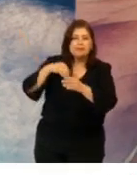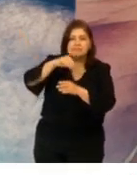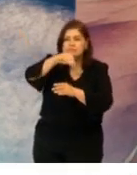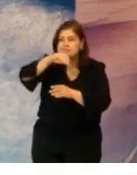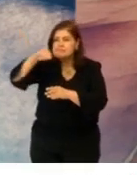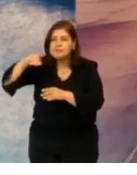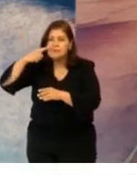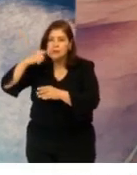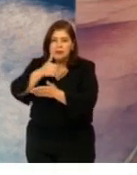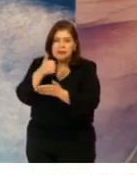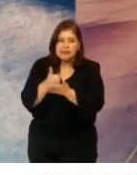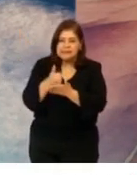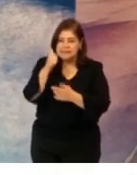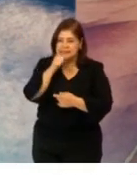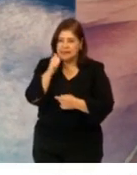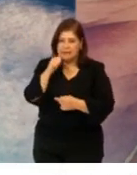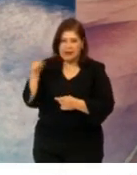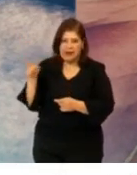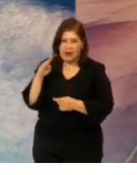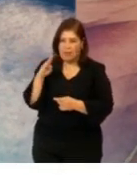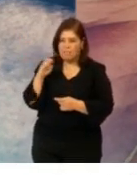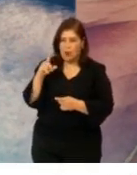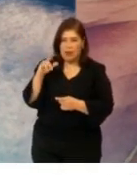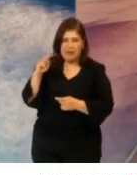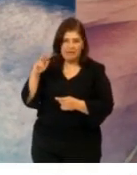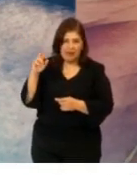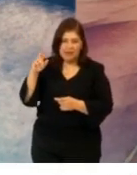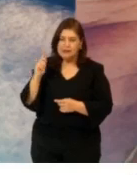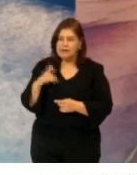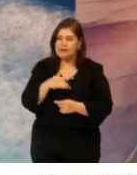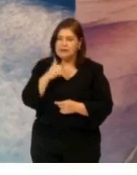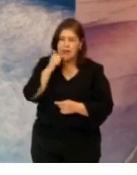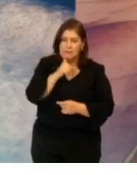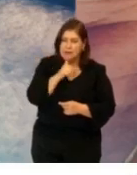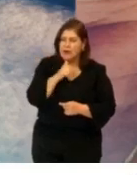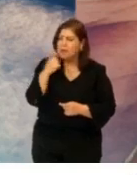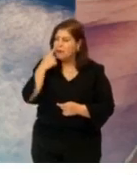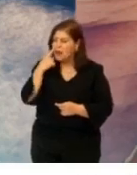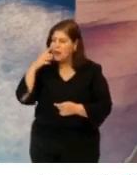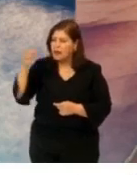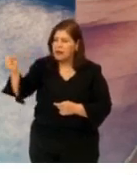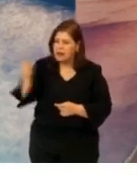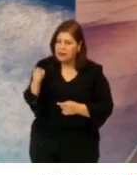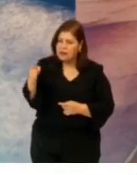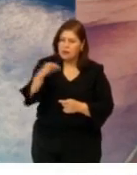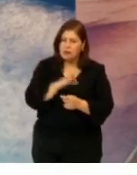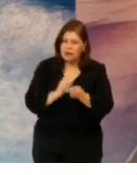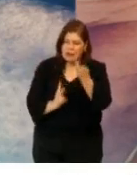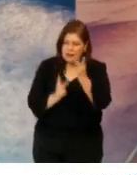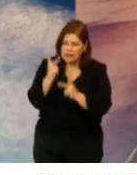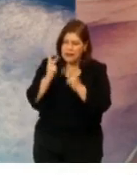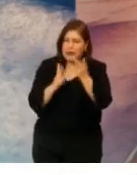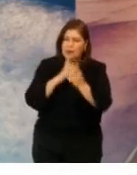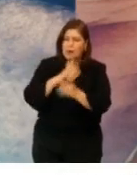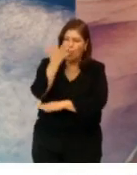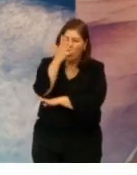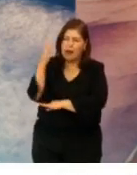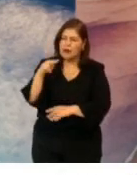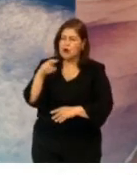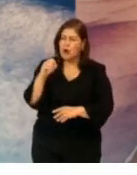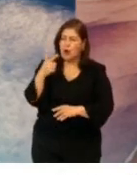recorrido, siempre llevaba un hortelano y le pedía que sembrara nogales. Y